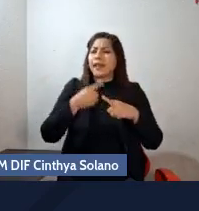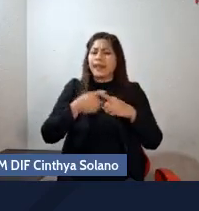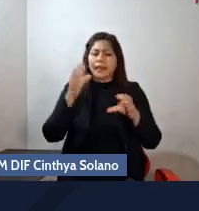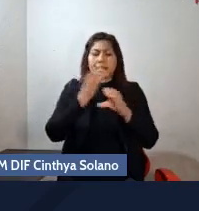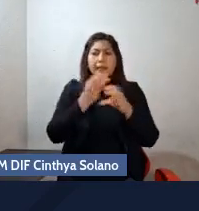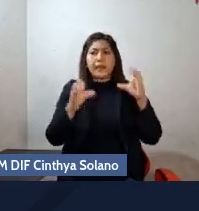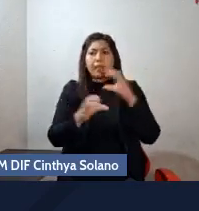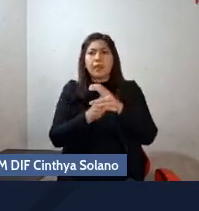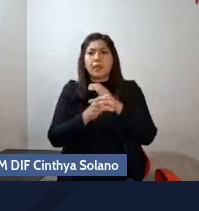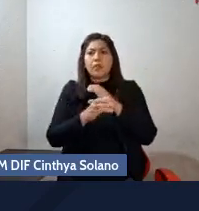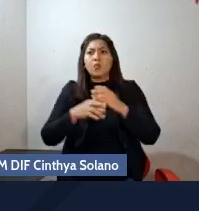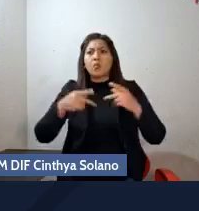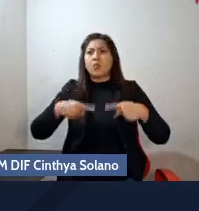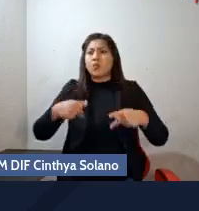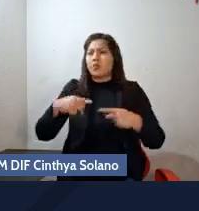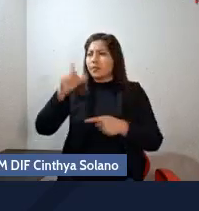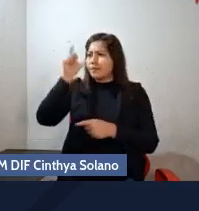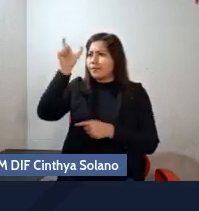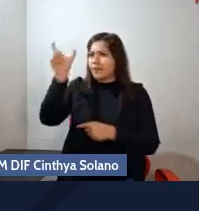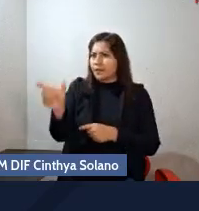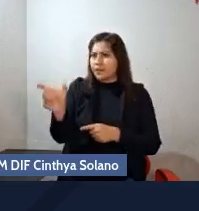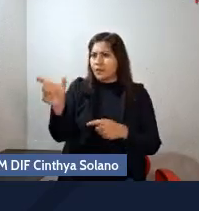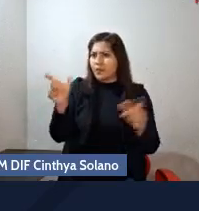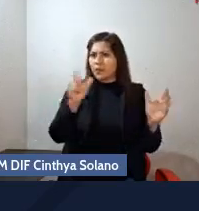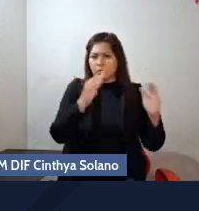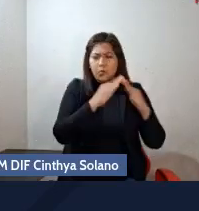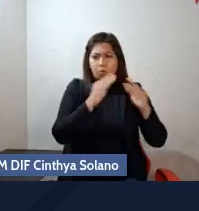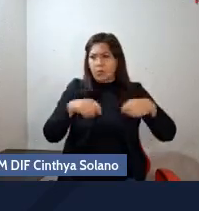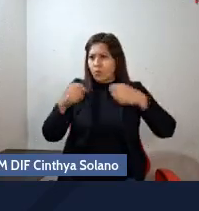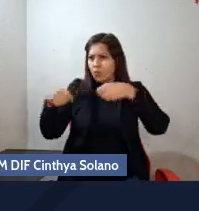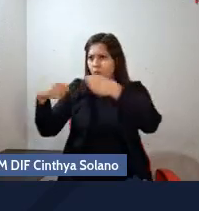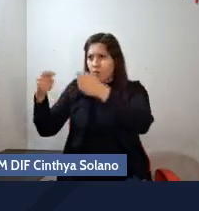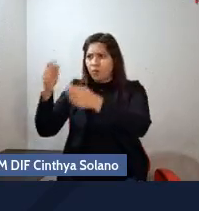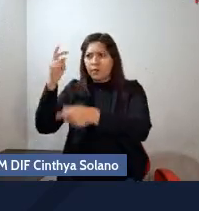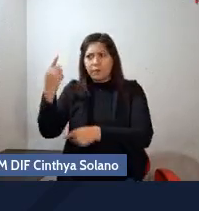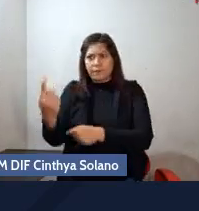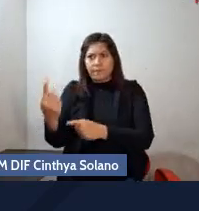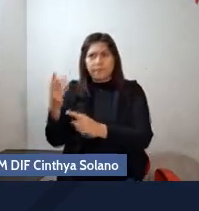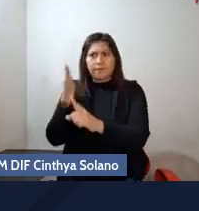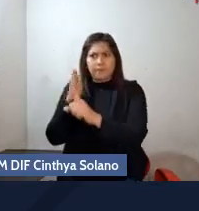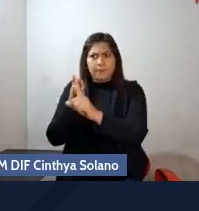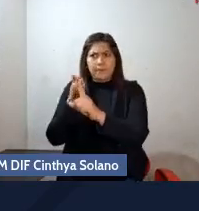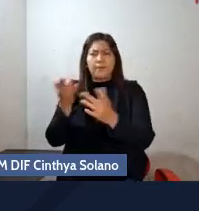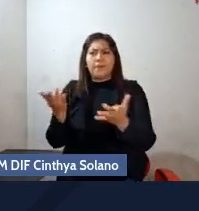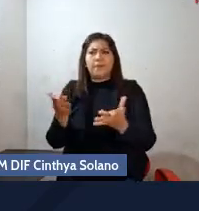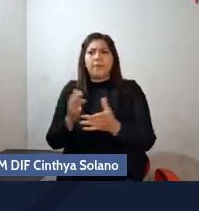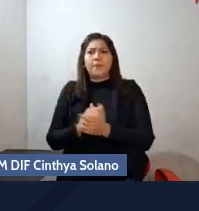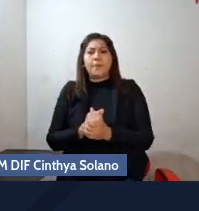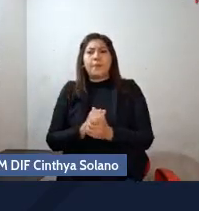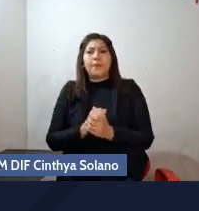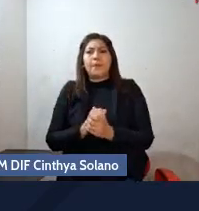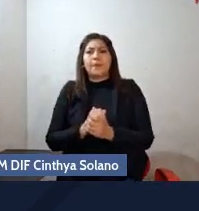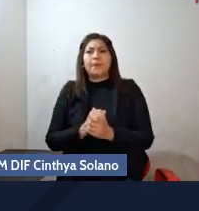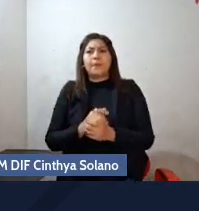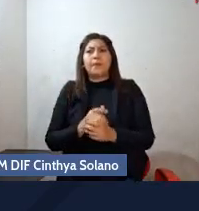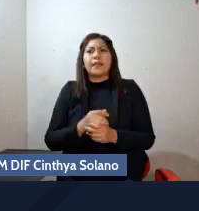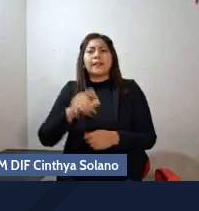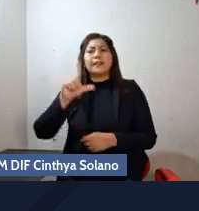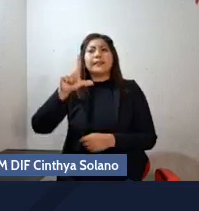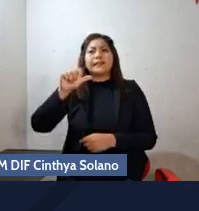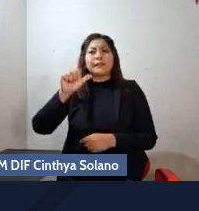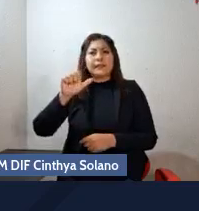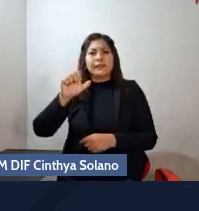específica o personas específicas. Ajá, en eso consisten los legados. Cuando hay